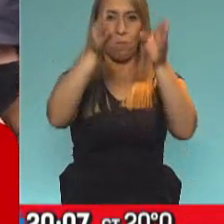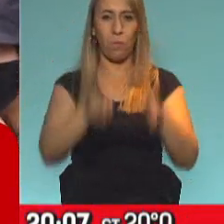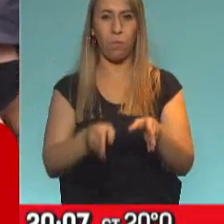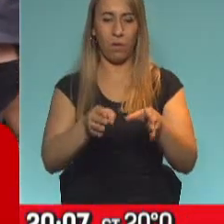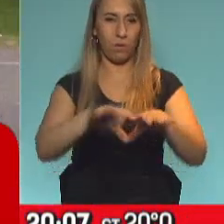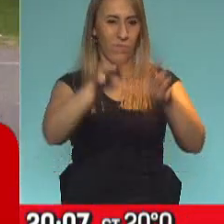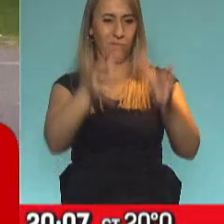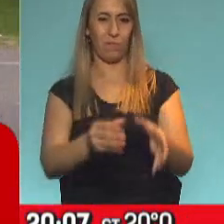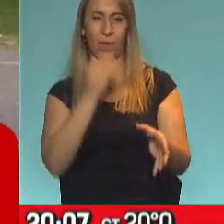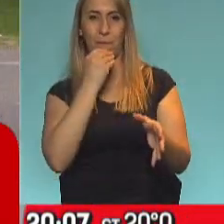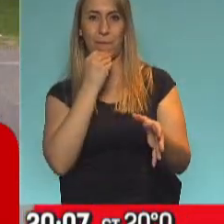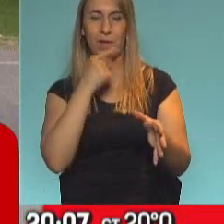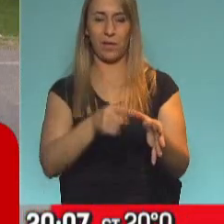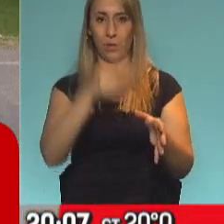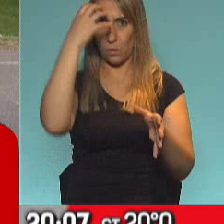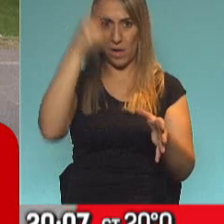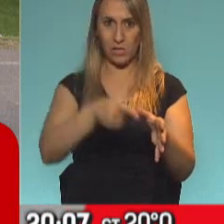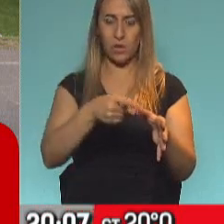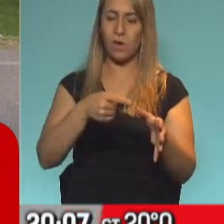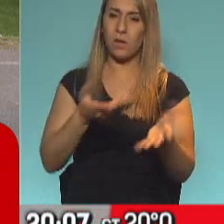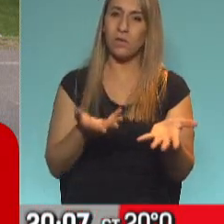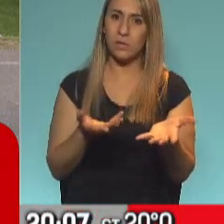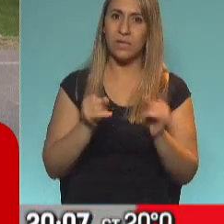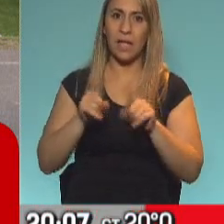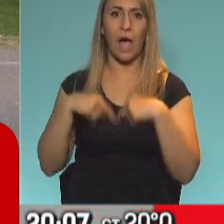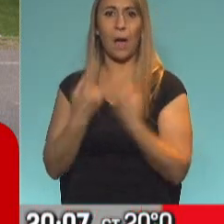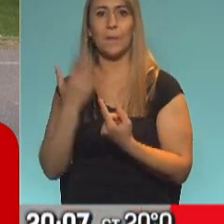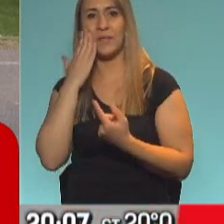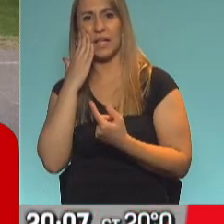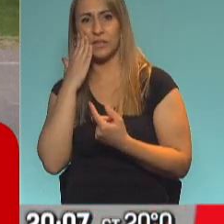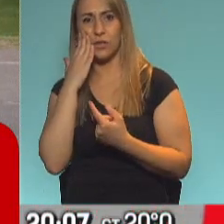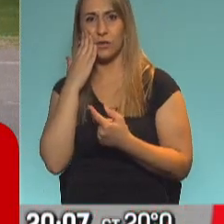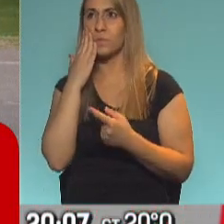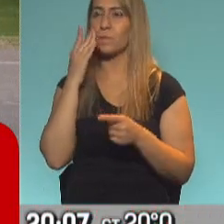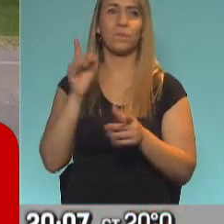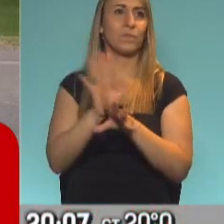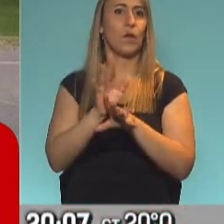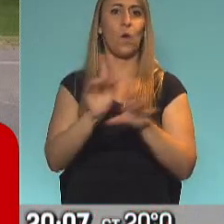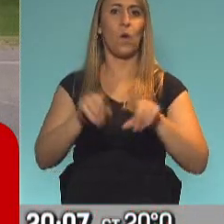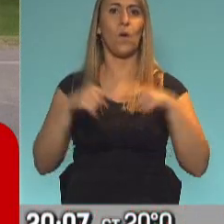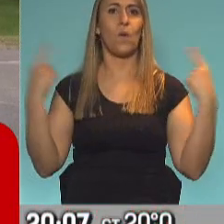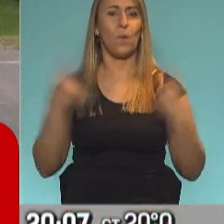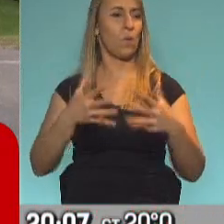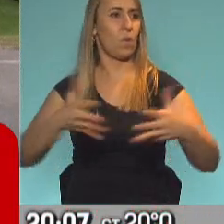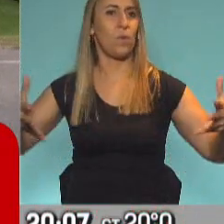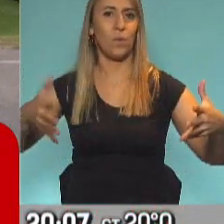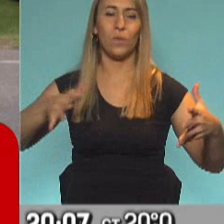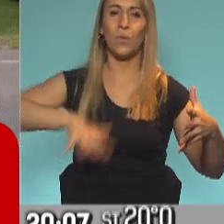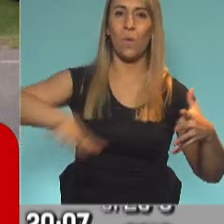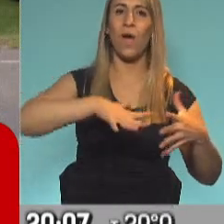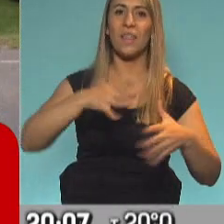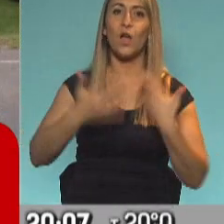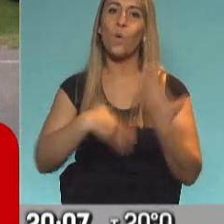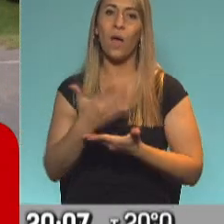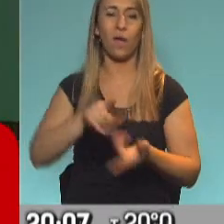Maradona pueda realizar sus necesidades, y la habitación estaba en un playroom. Era una cosa increíble lo que hicieron,